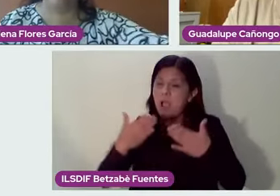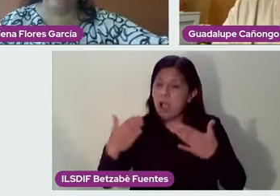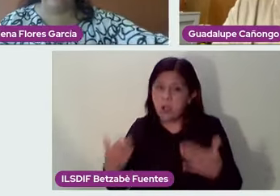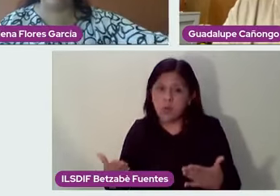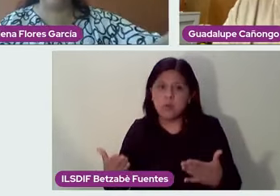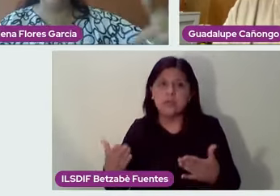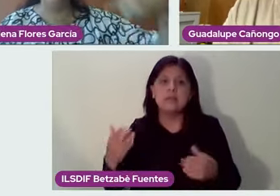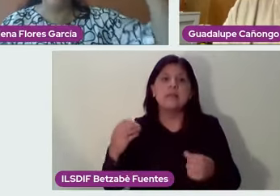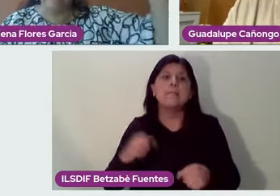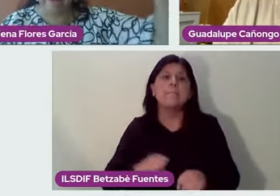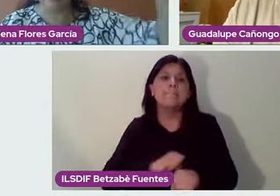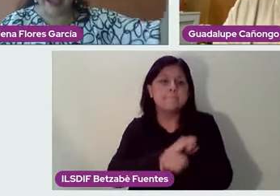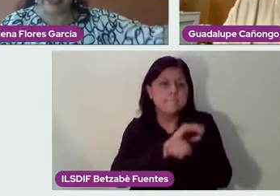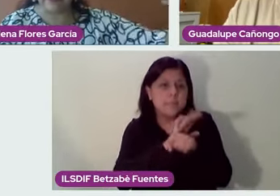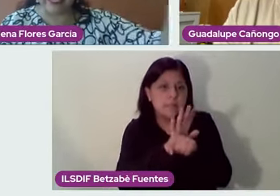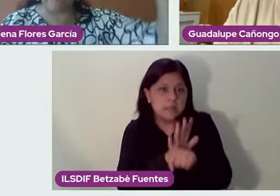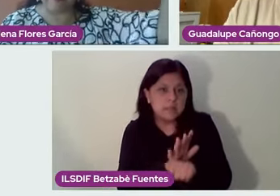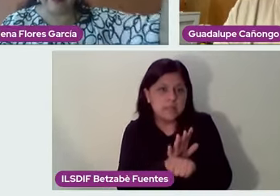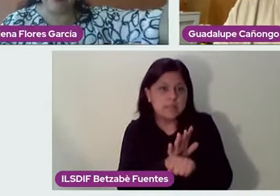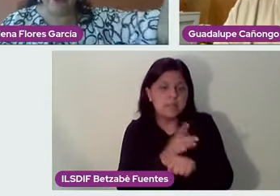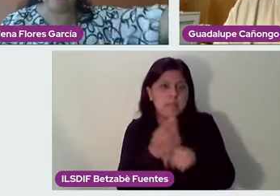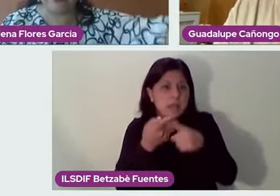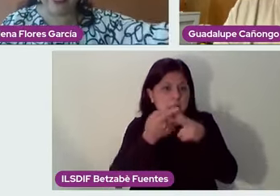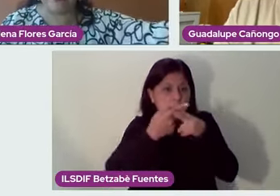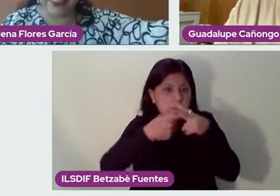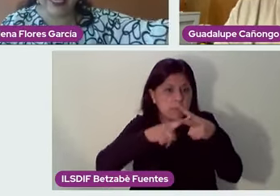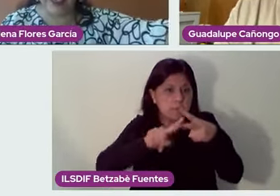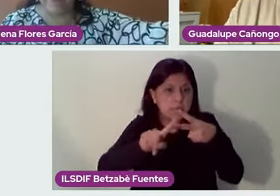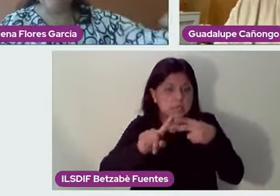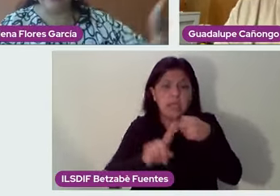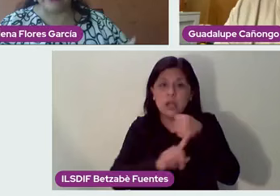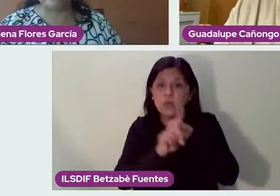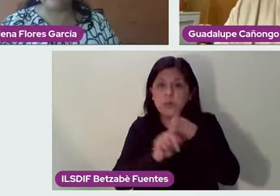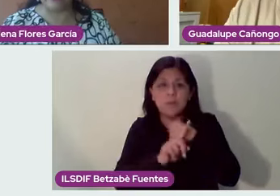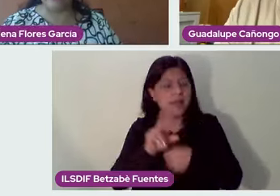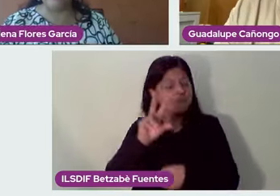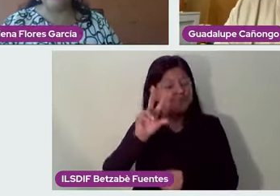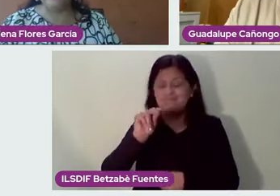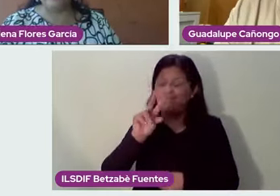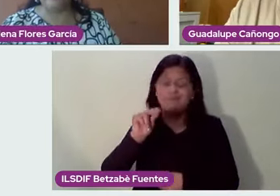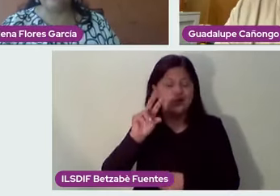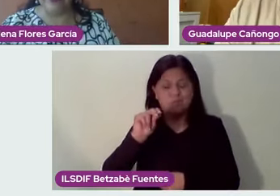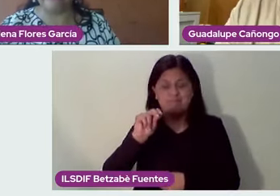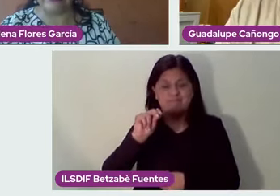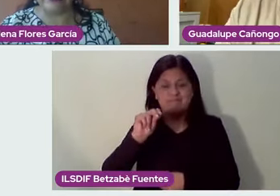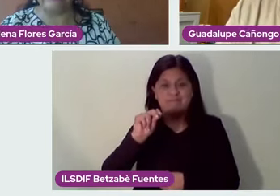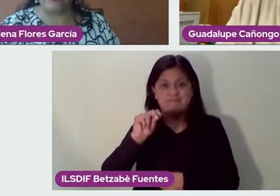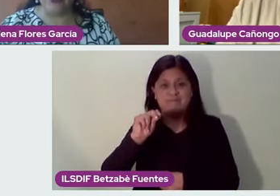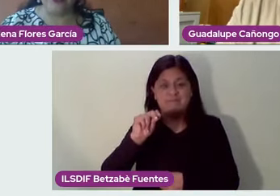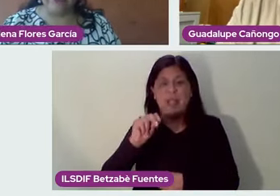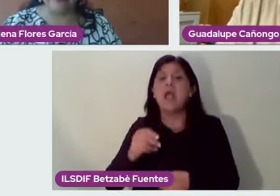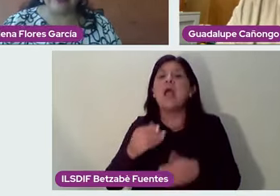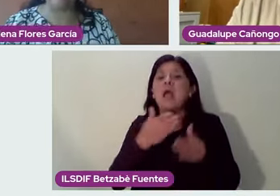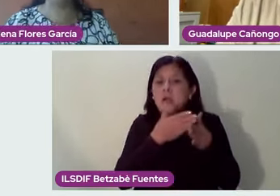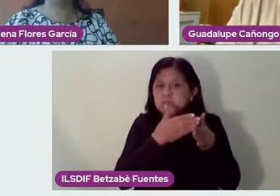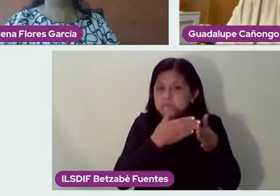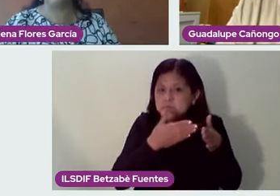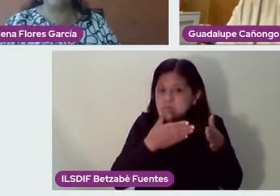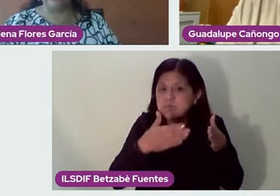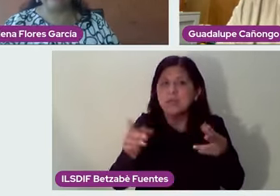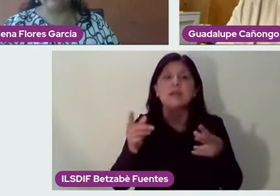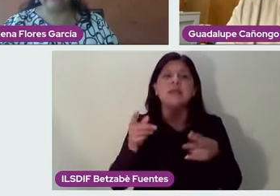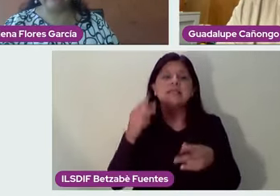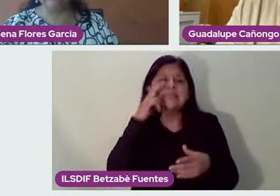por la pandemia, sino me parece que la pandemia lo evidencia, esta falta de atención a nuestras